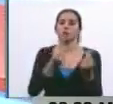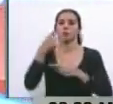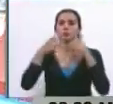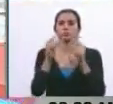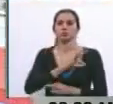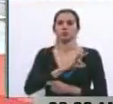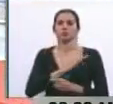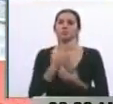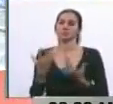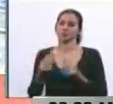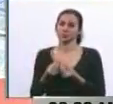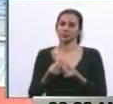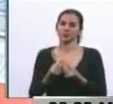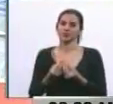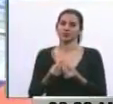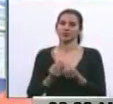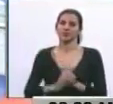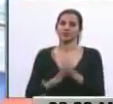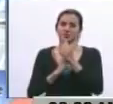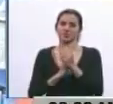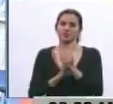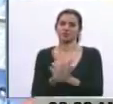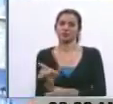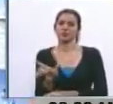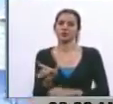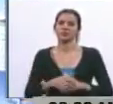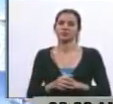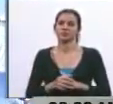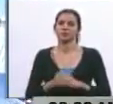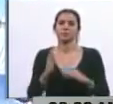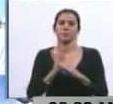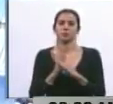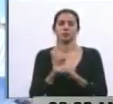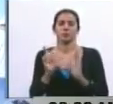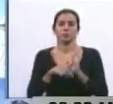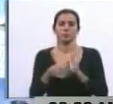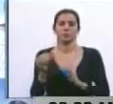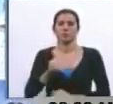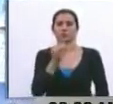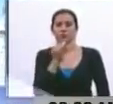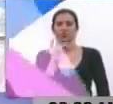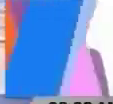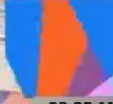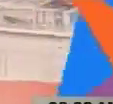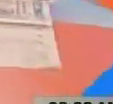social, de la mano, por supuesto, de las dirigencias del Partido Socialista Unido de Venezuela. Vamos a la pausa, ya venimos con más El Desayuno.